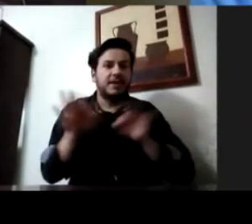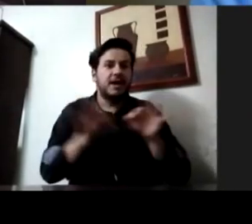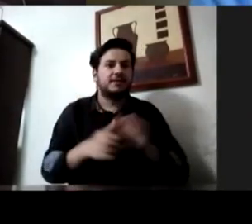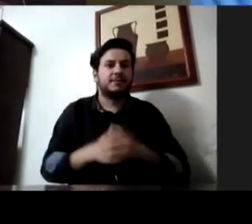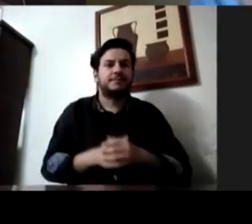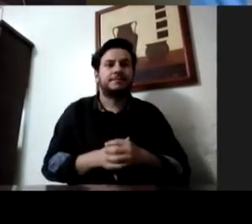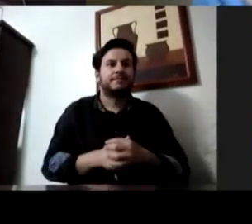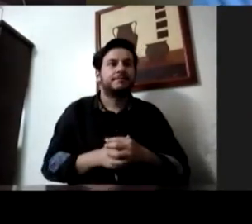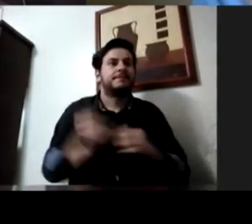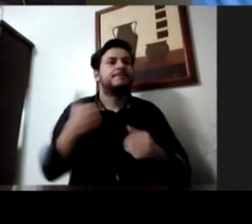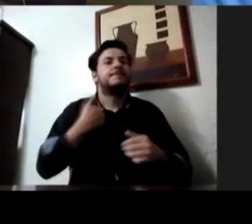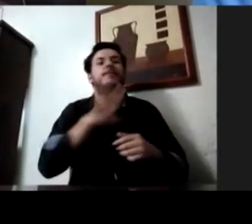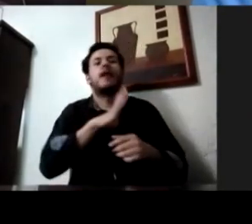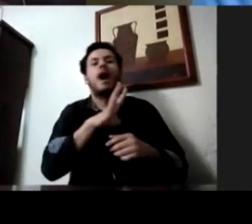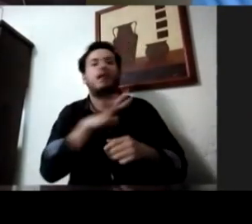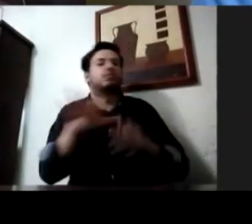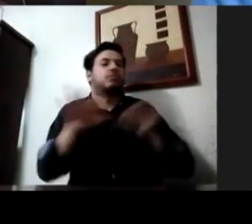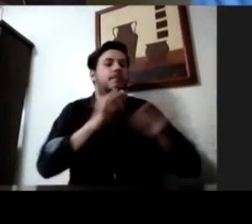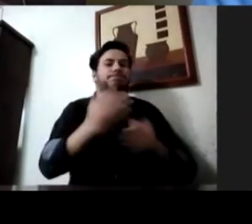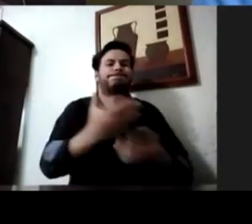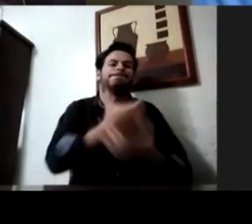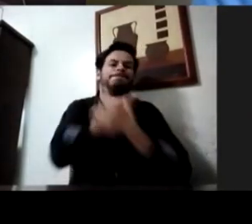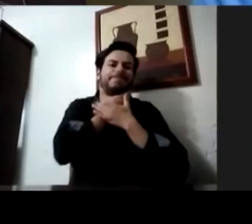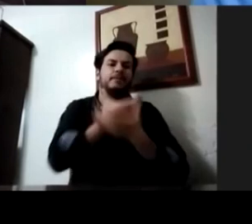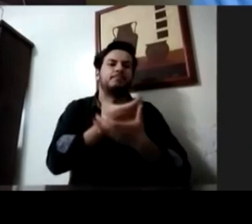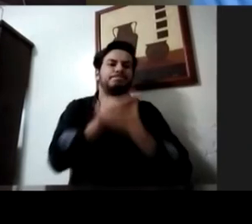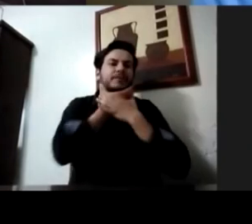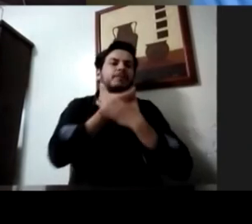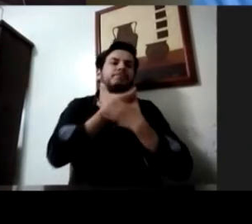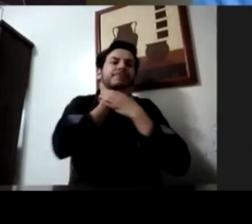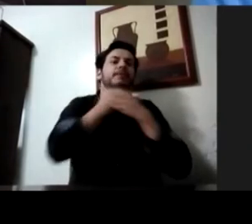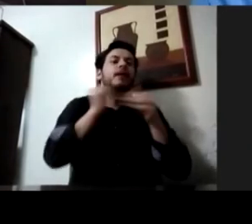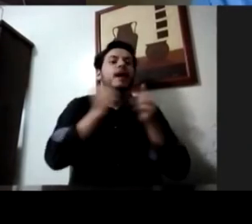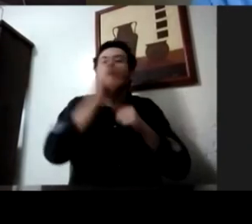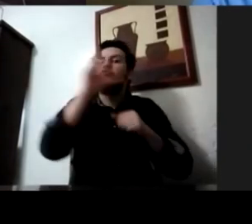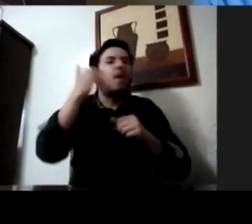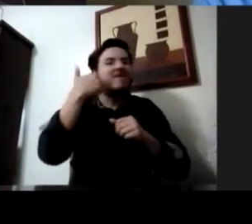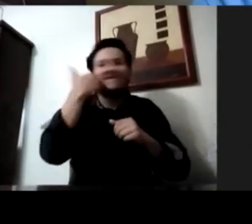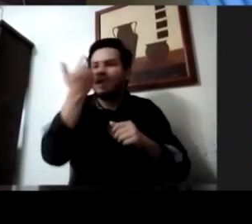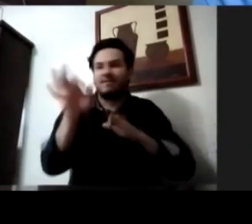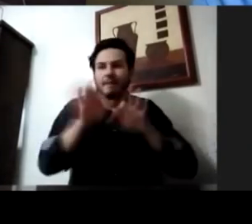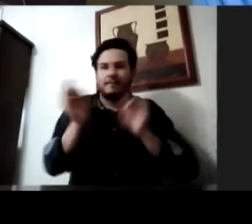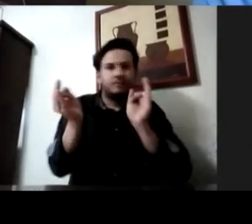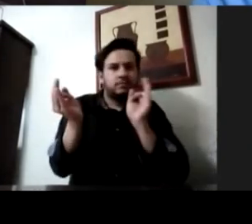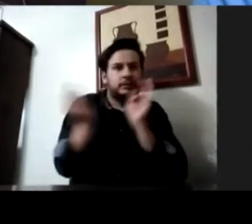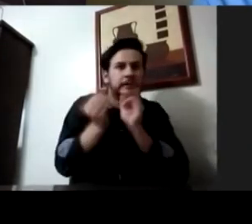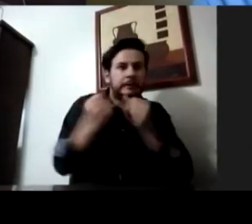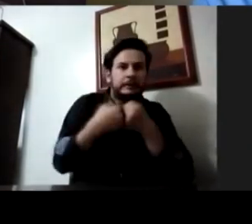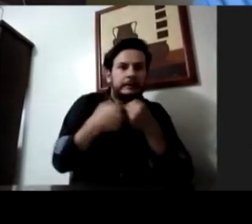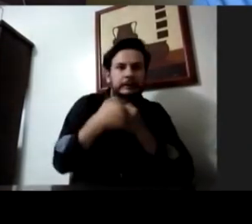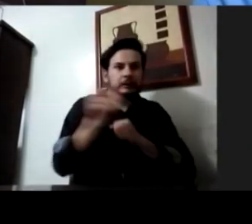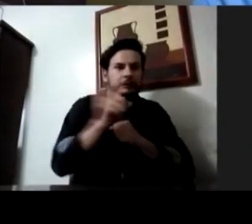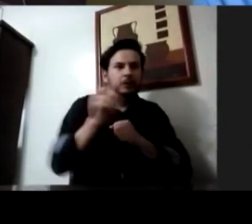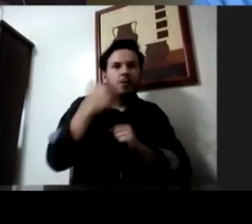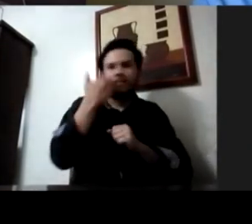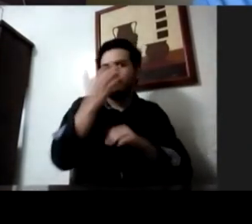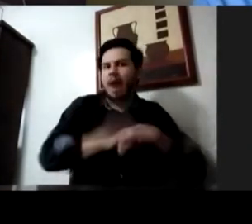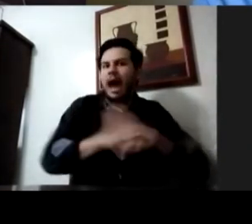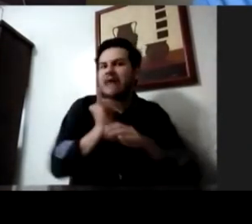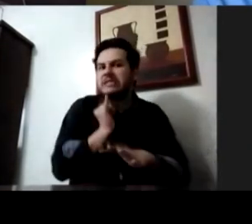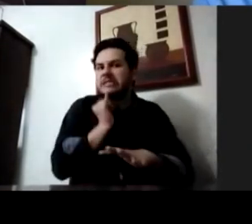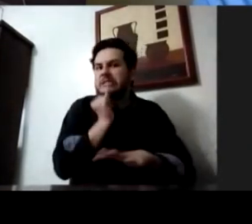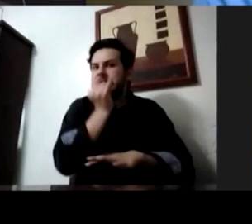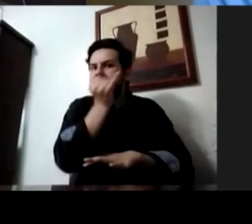están saturados y las personas refugiadas tampoco quieren estar muy cerca de la frontera con sus propios países.